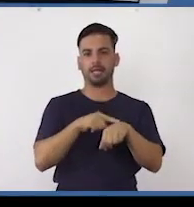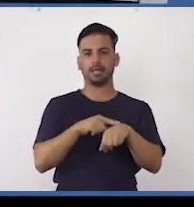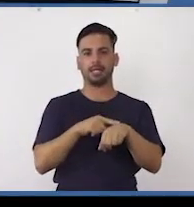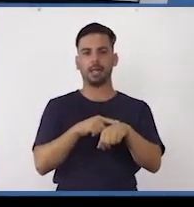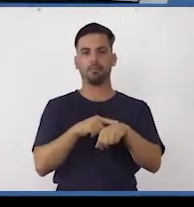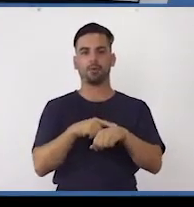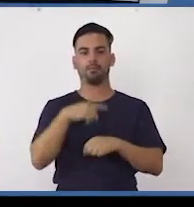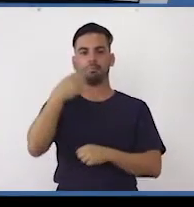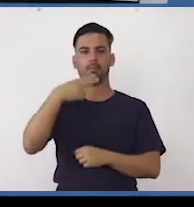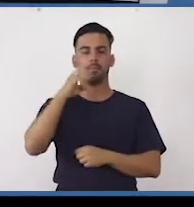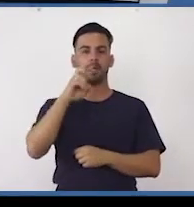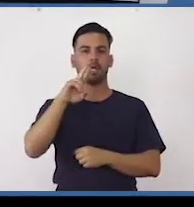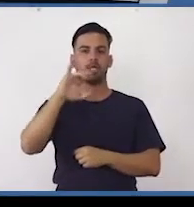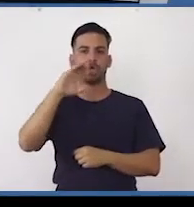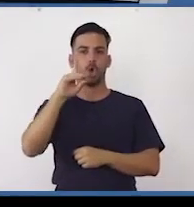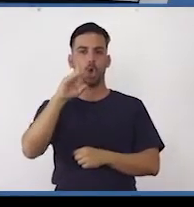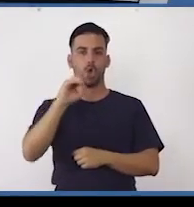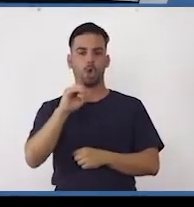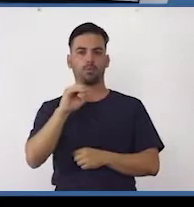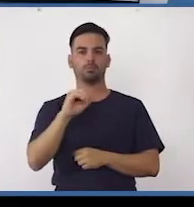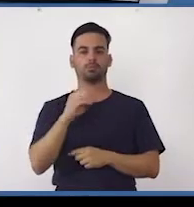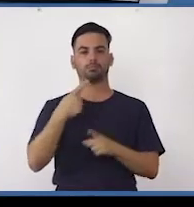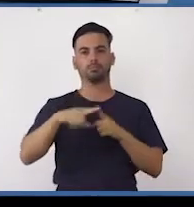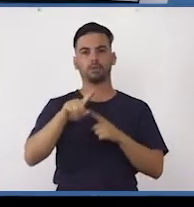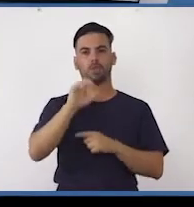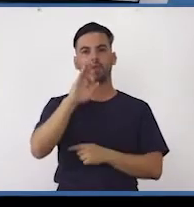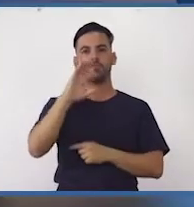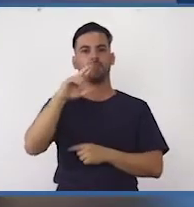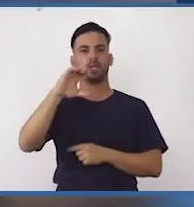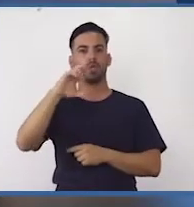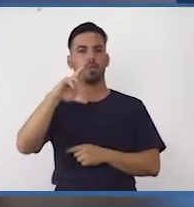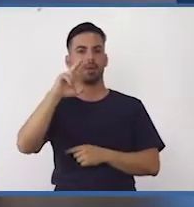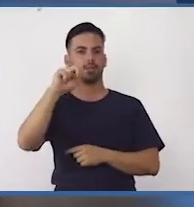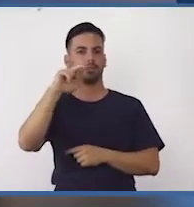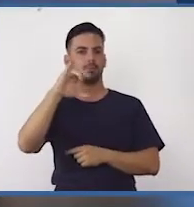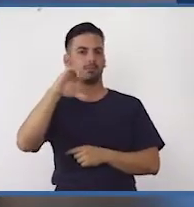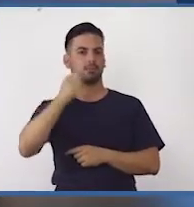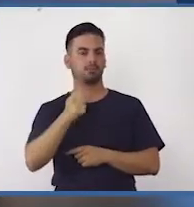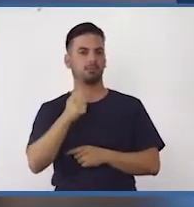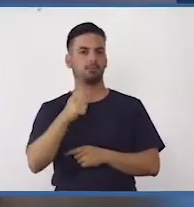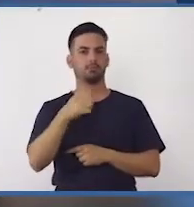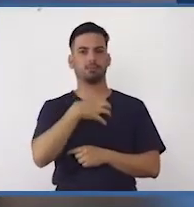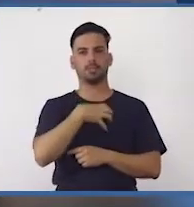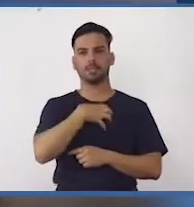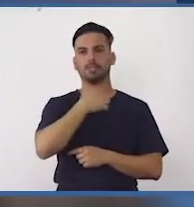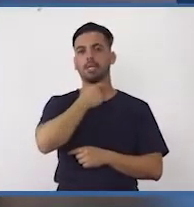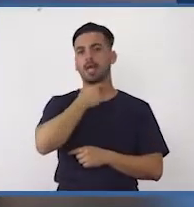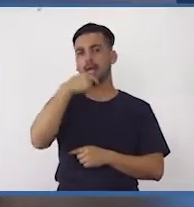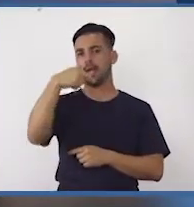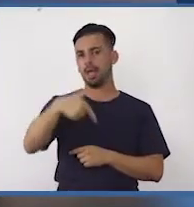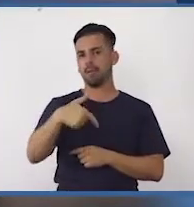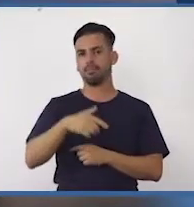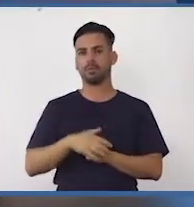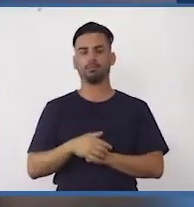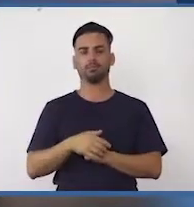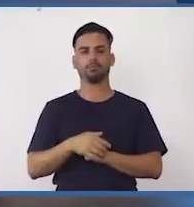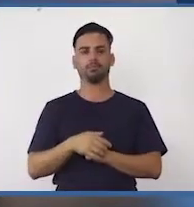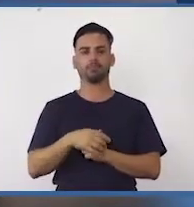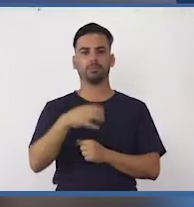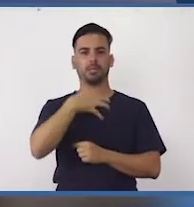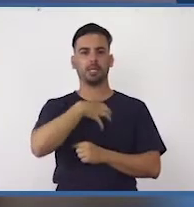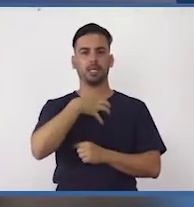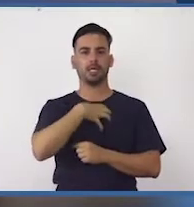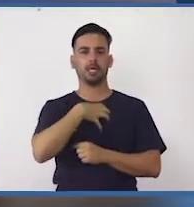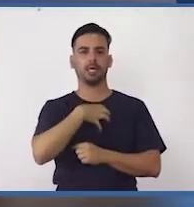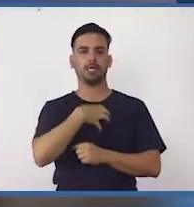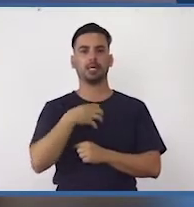son magnitudes recíprocas e inversas. Ahí le estamos proponiendo. Tengo un péndulo en el primer caso, como están observando, lo están